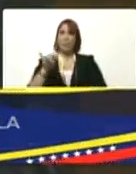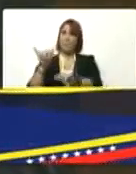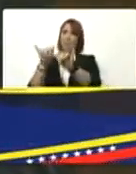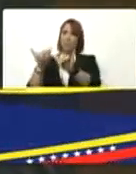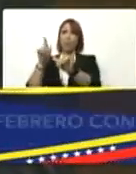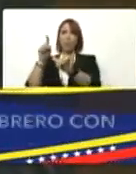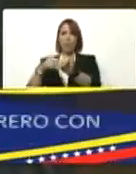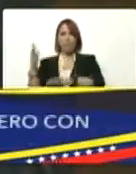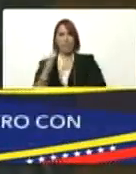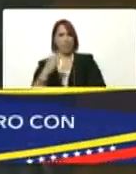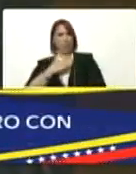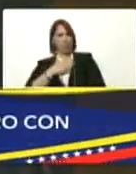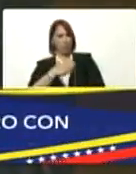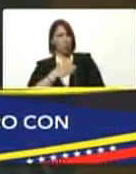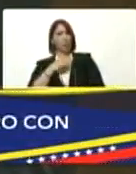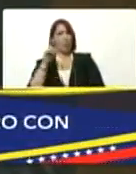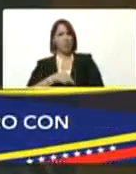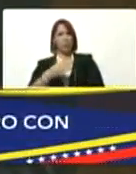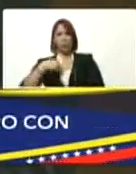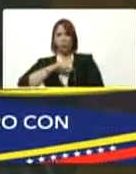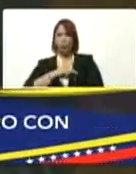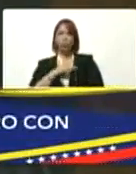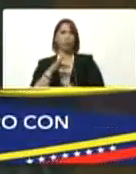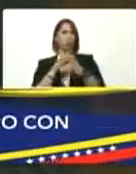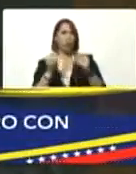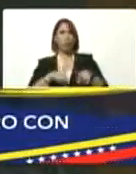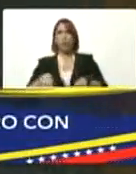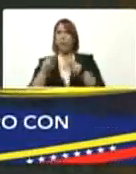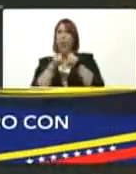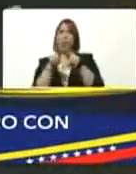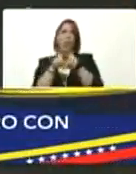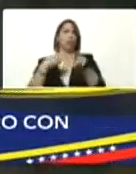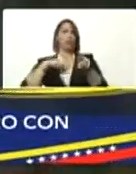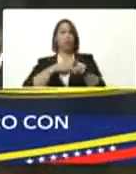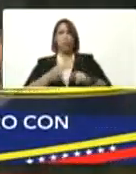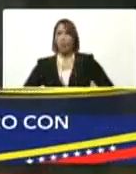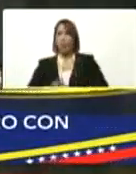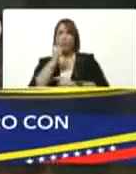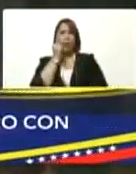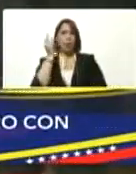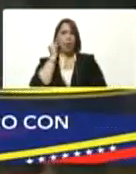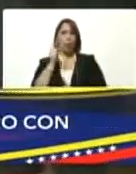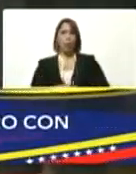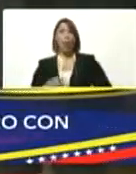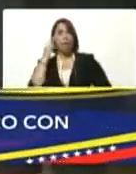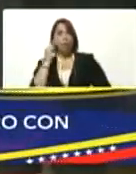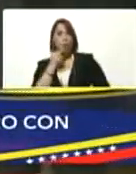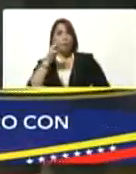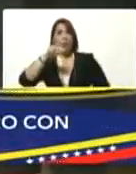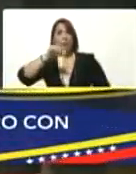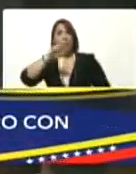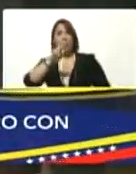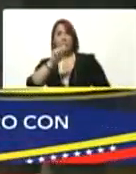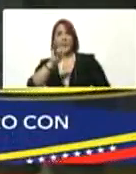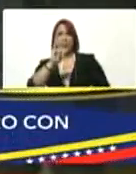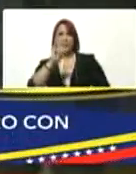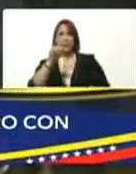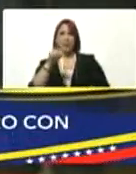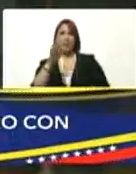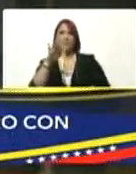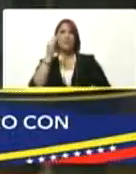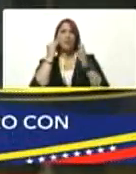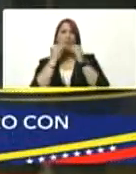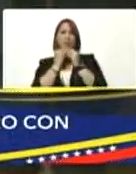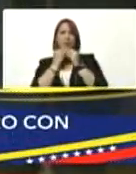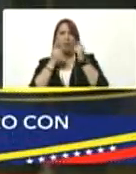yo, de ahí venimos nosotros. Nosotros somos los hijos de Bolívar y de Martí, de Fidel y de